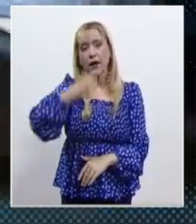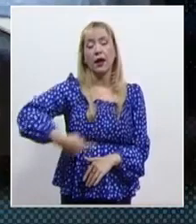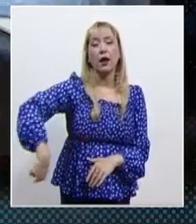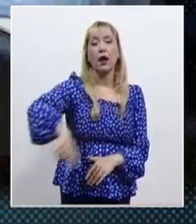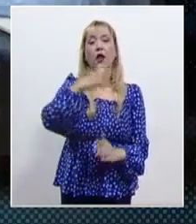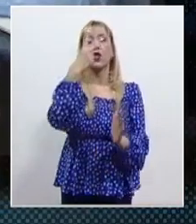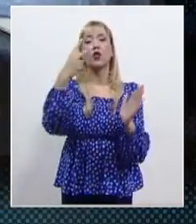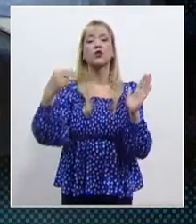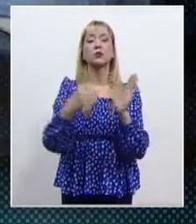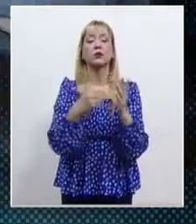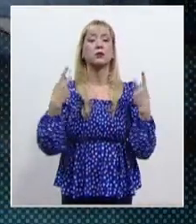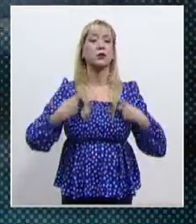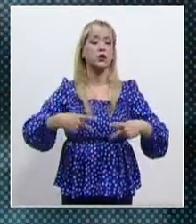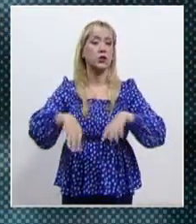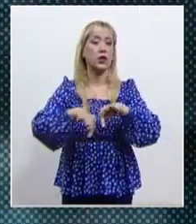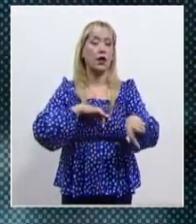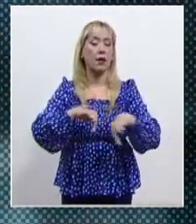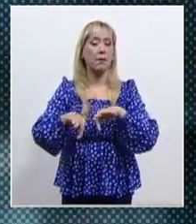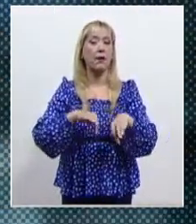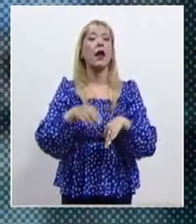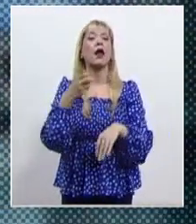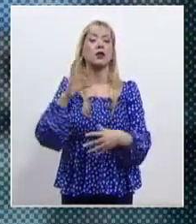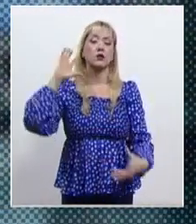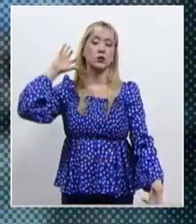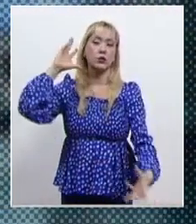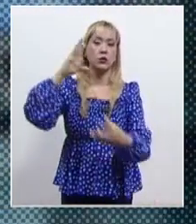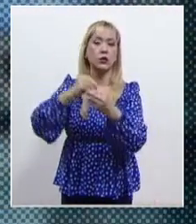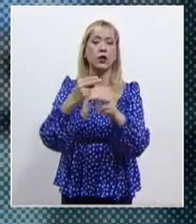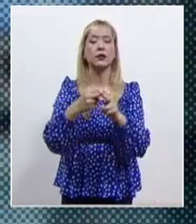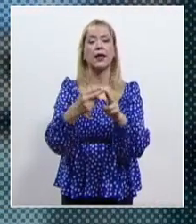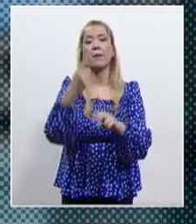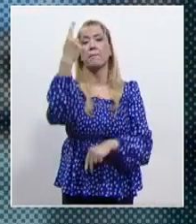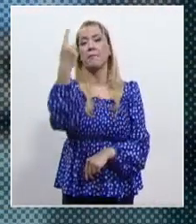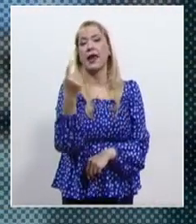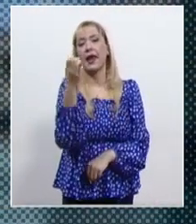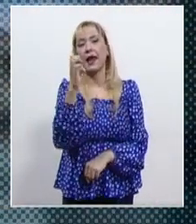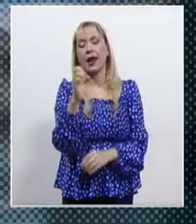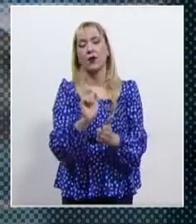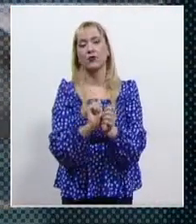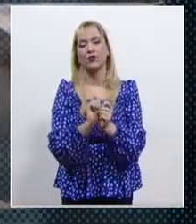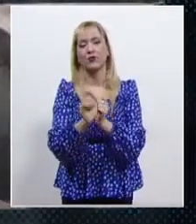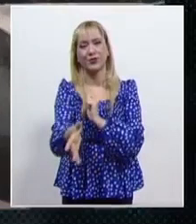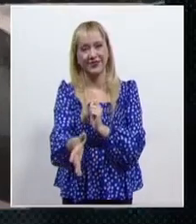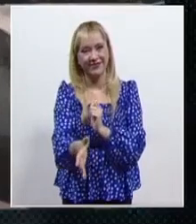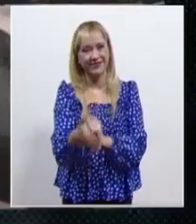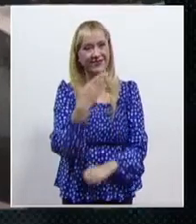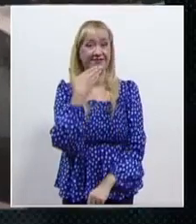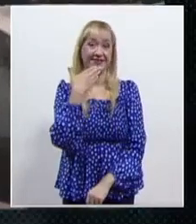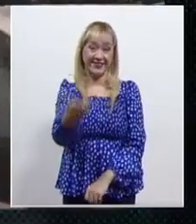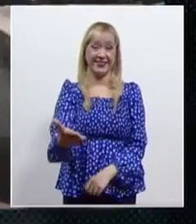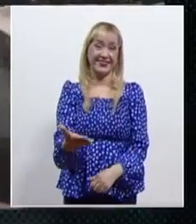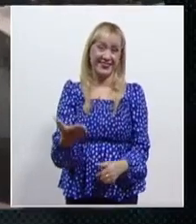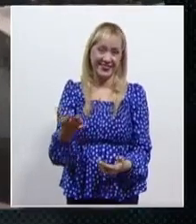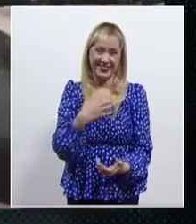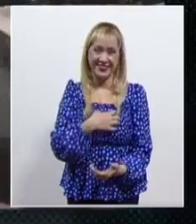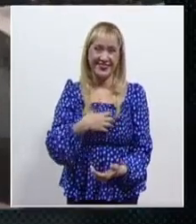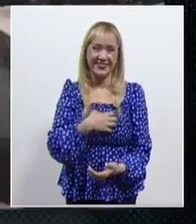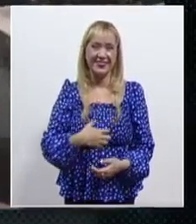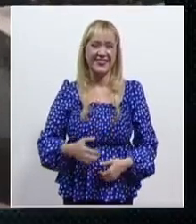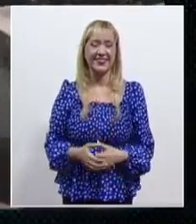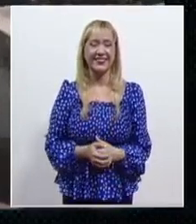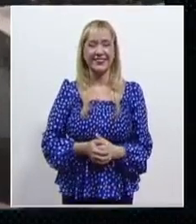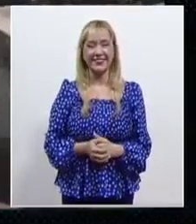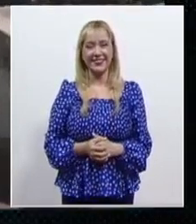de 2.000 trabajadores, que será retroactivo al 1 de enero. Para el canal del Poder Judicial de la Federación, Jesús